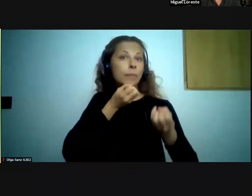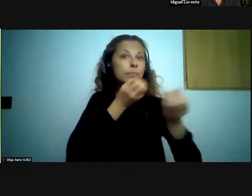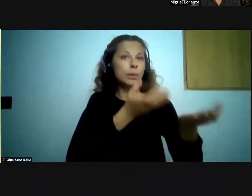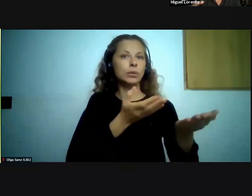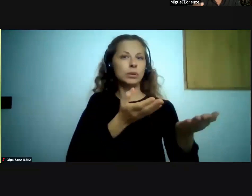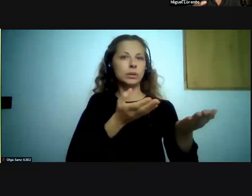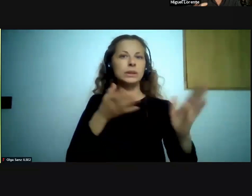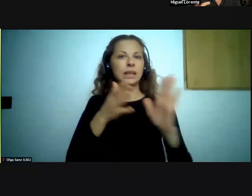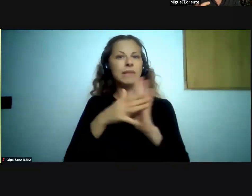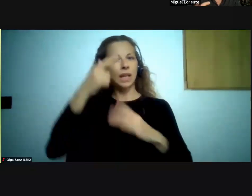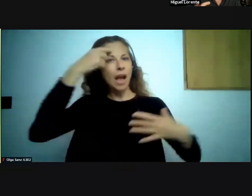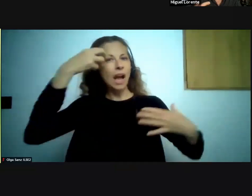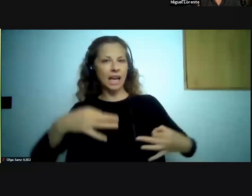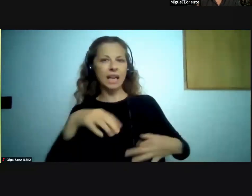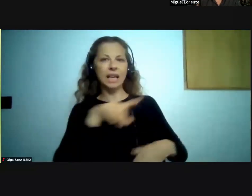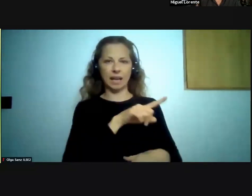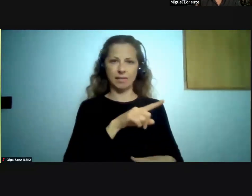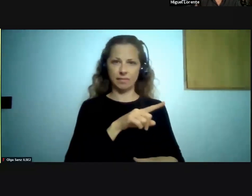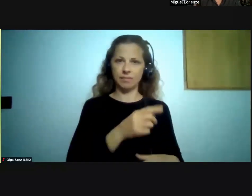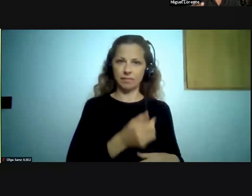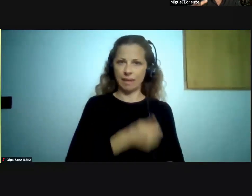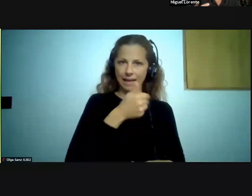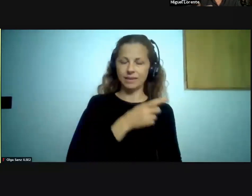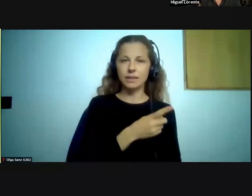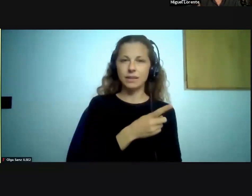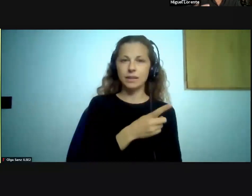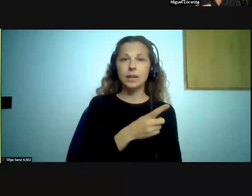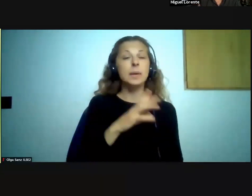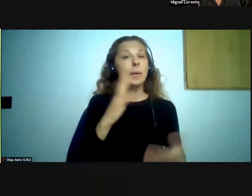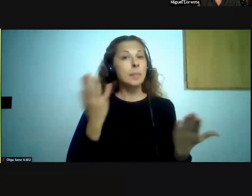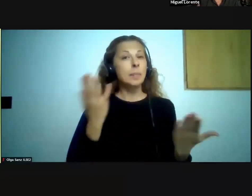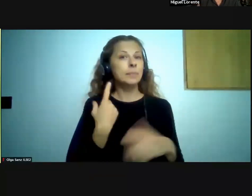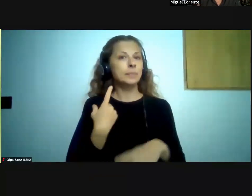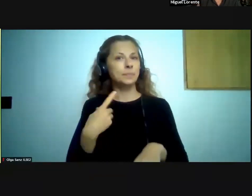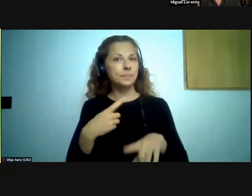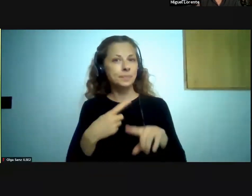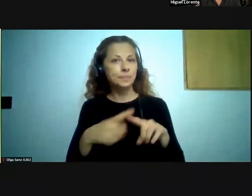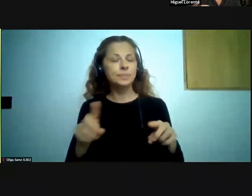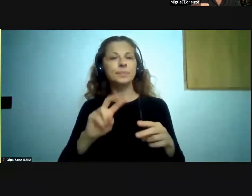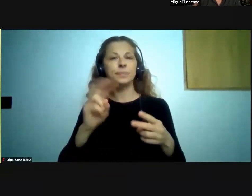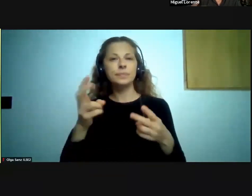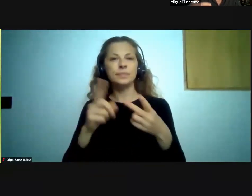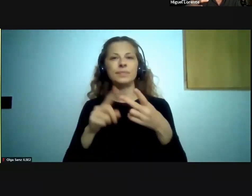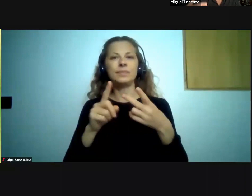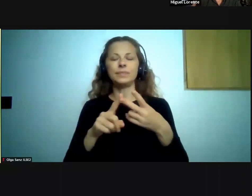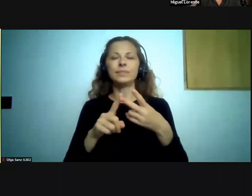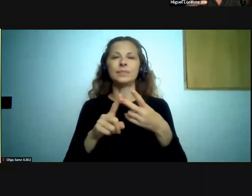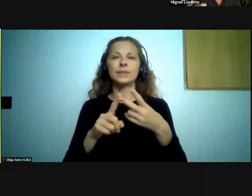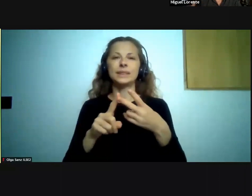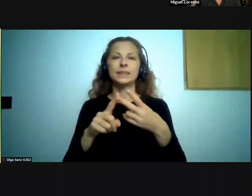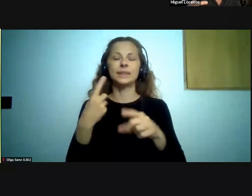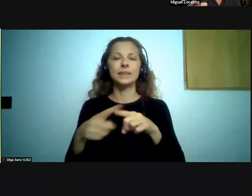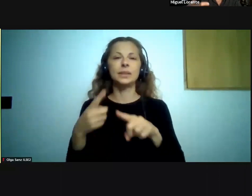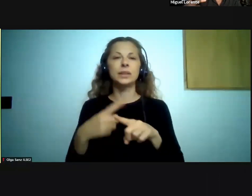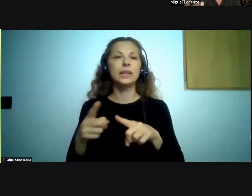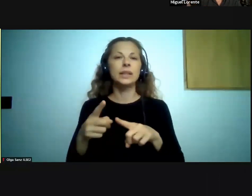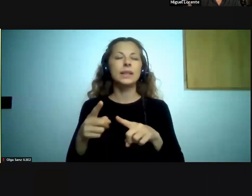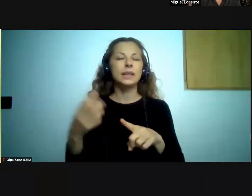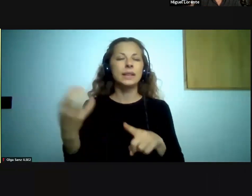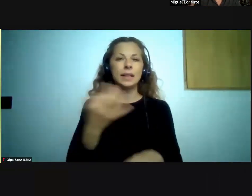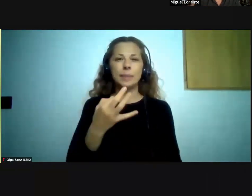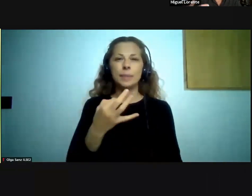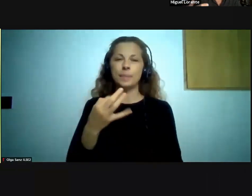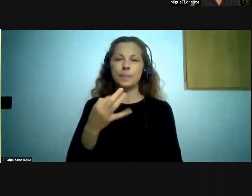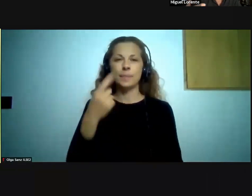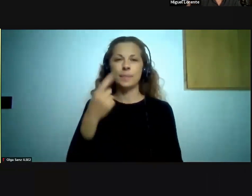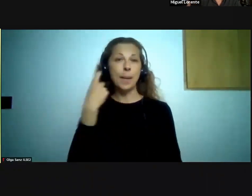esa credibilidad. Pero luego cuenta con un elemento muy importante, y es que reactualiza el mito